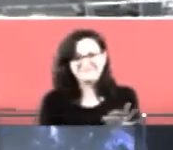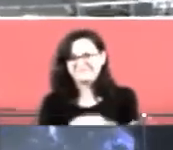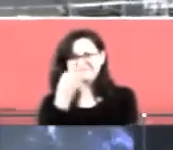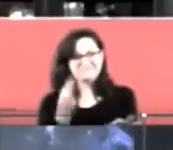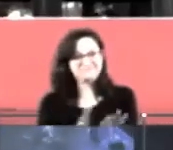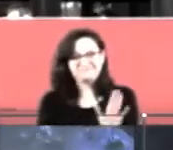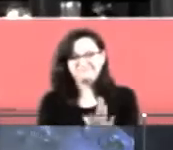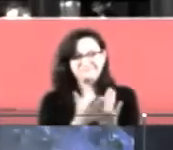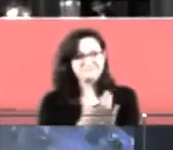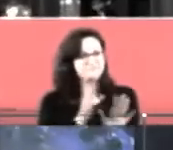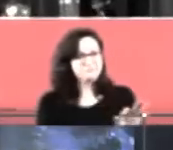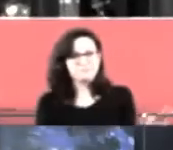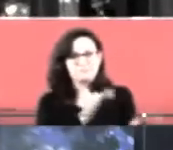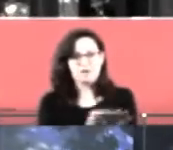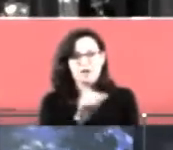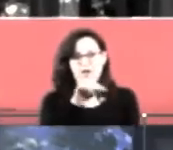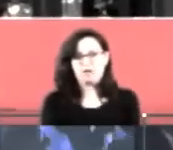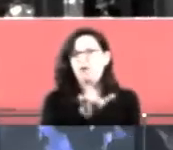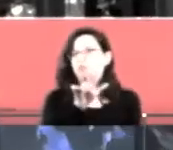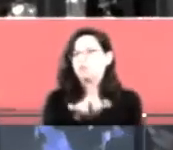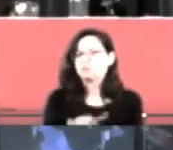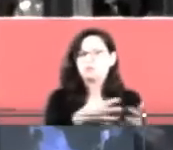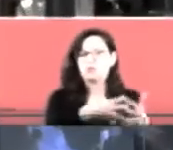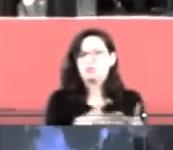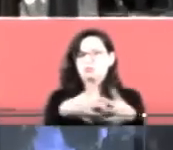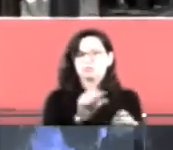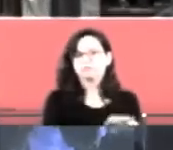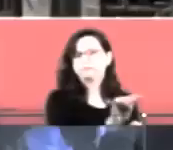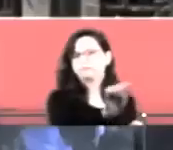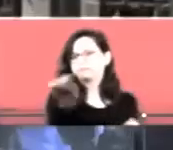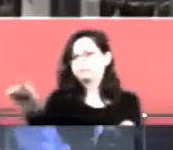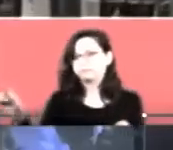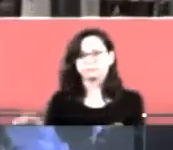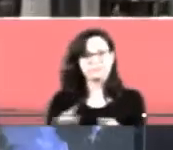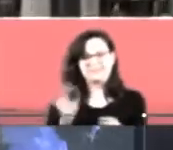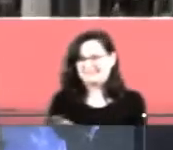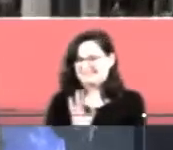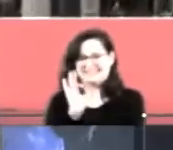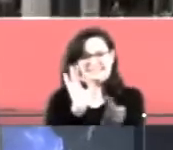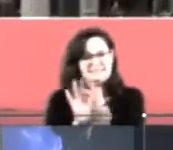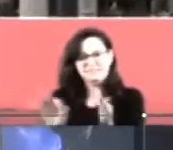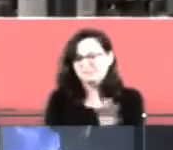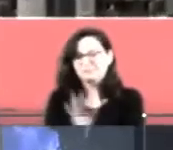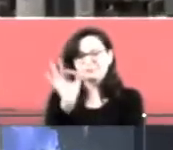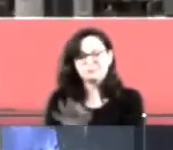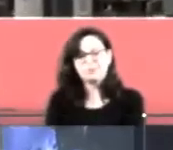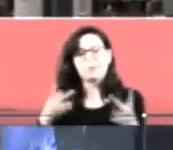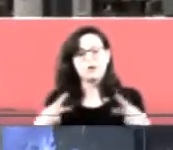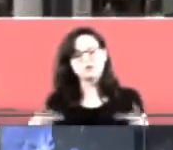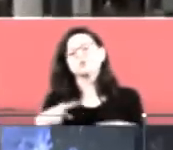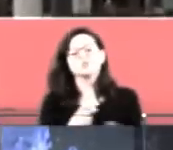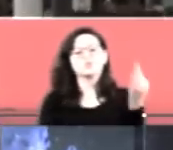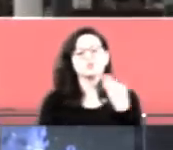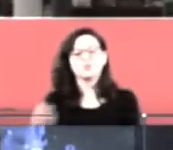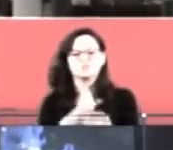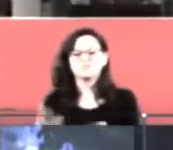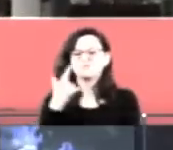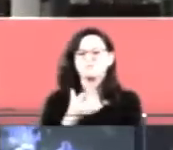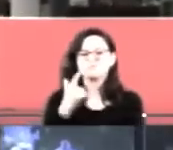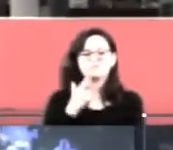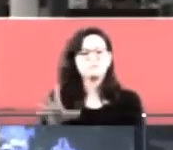una terminal de almacenamiento de 90 tanques, va a quedar la terminal de almacenamiento de petrolíferos más grande del